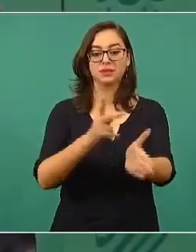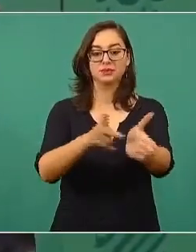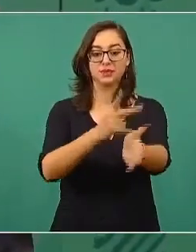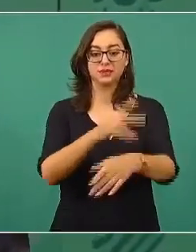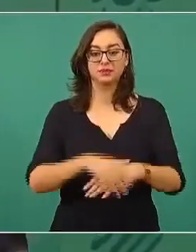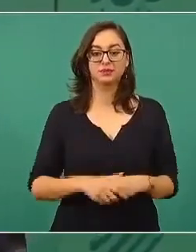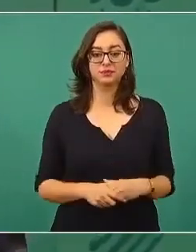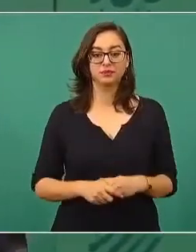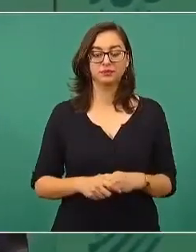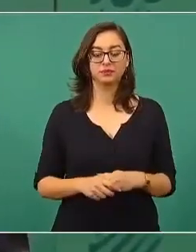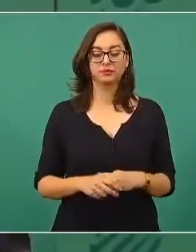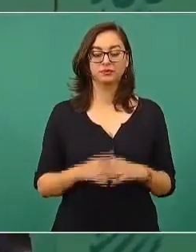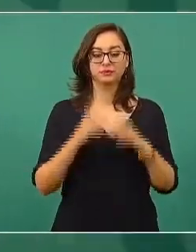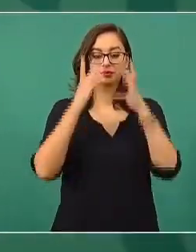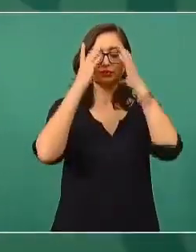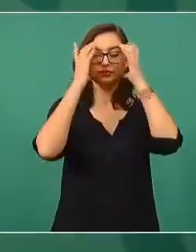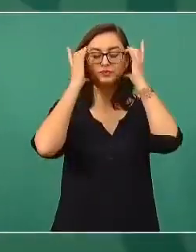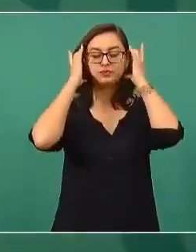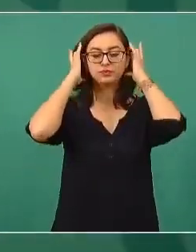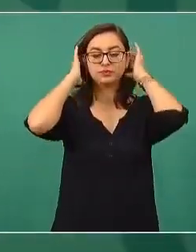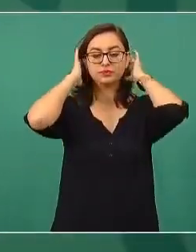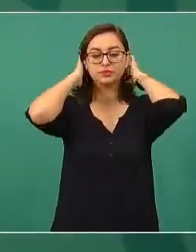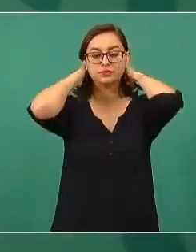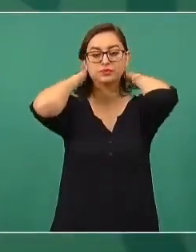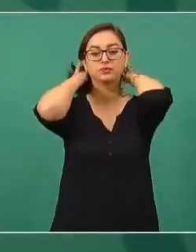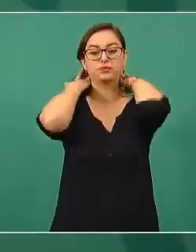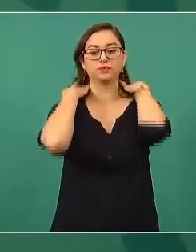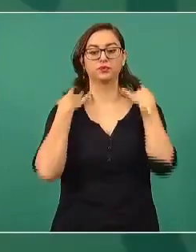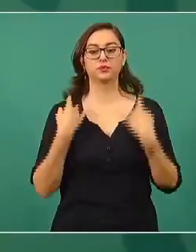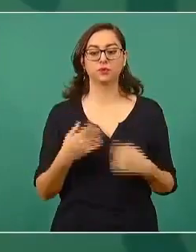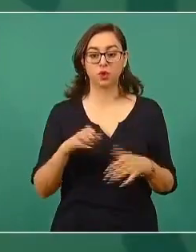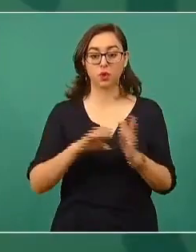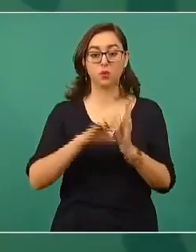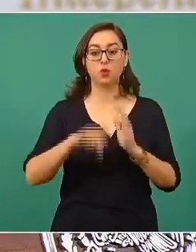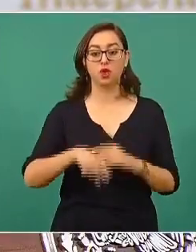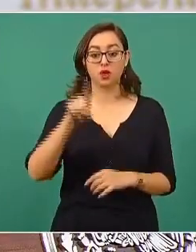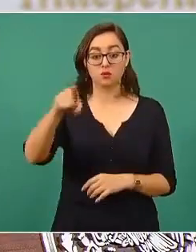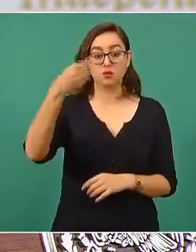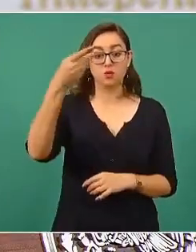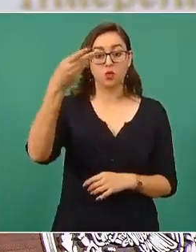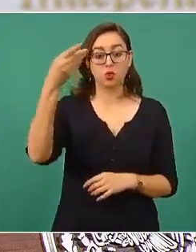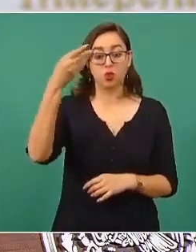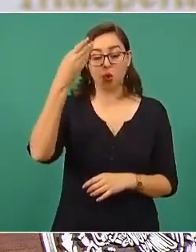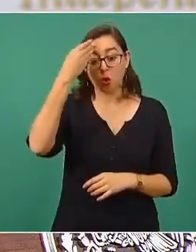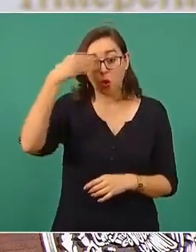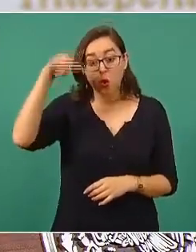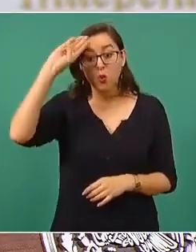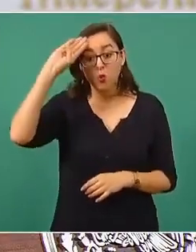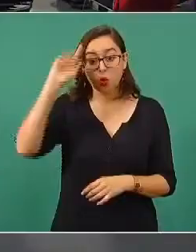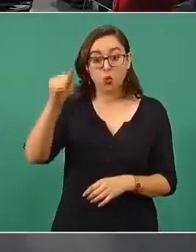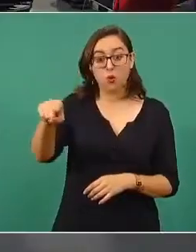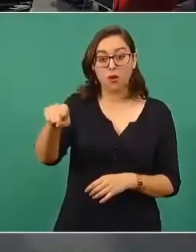lo que están haciendo, por ejemplo, con Cuba desde hace mucho tiempo, bloquean,